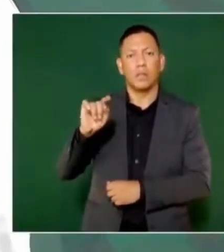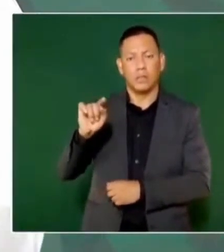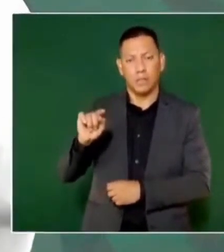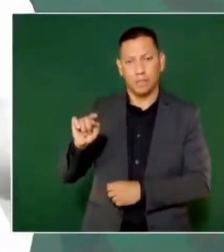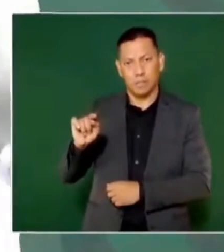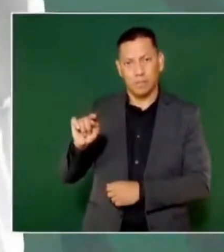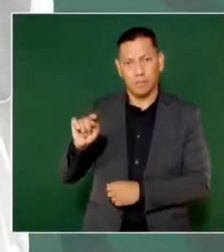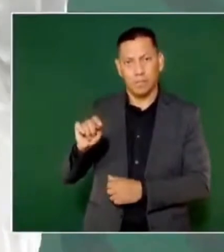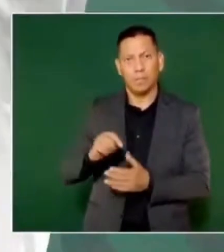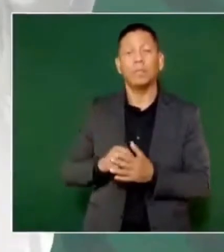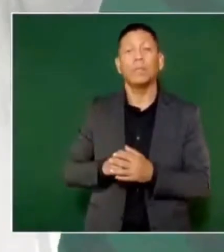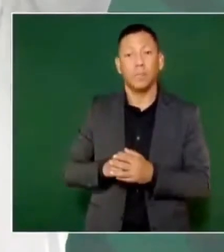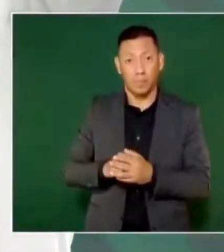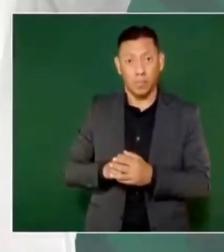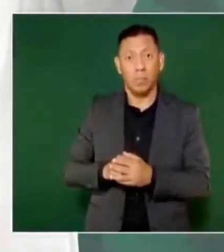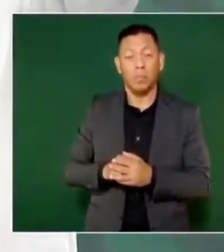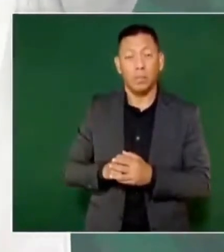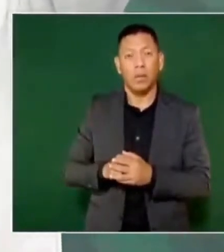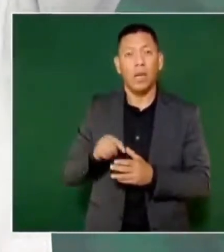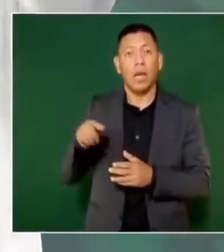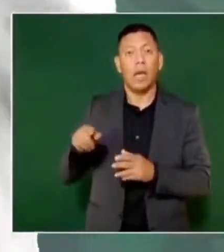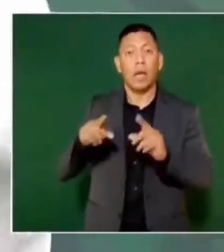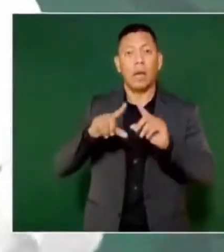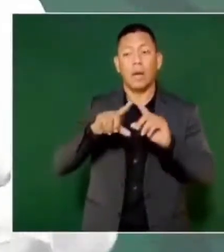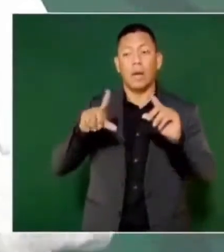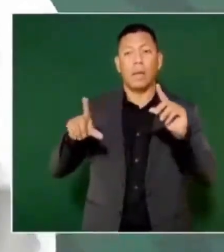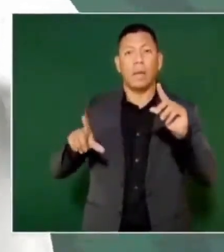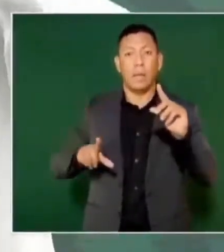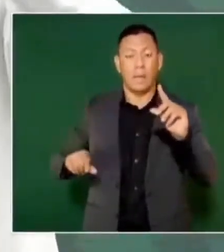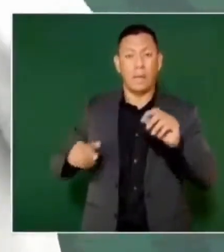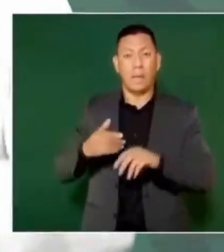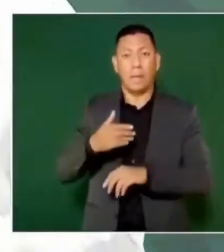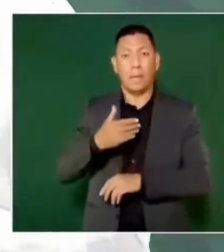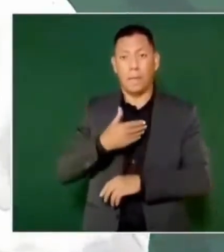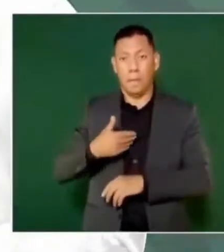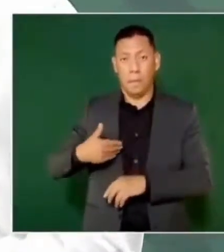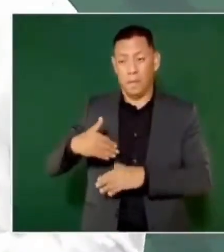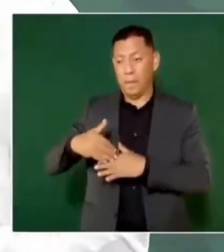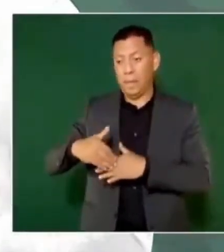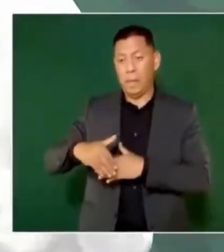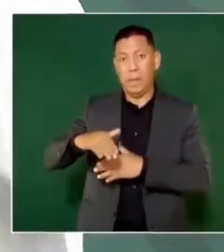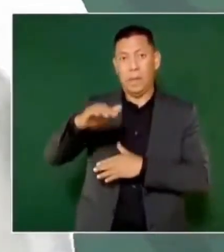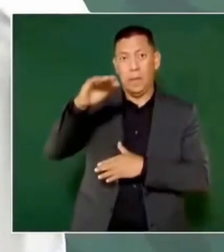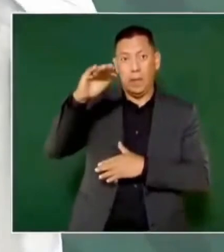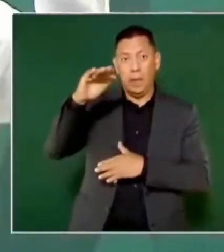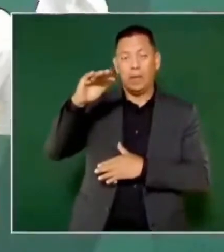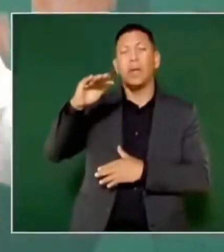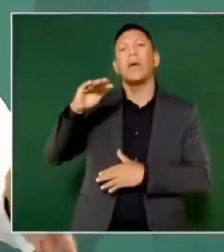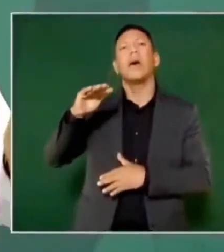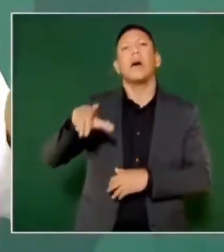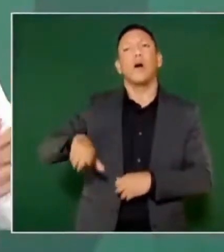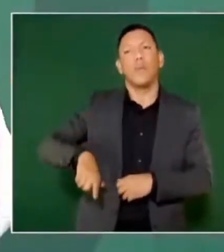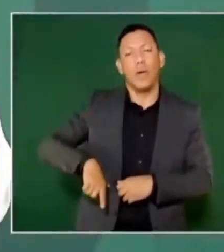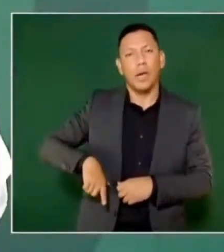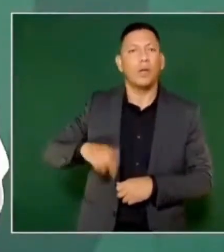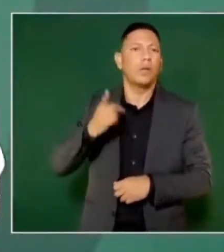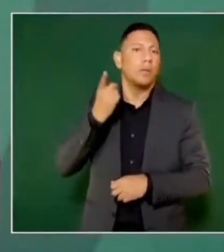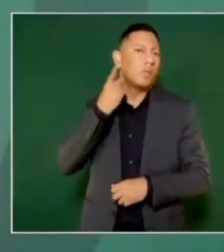El presidente pone a los gobernadores, a los diputados federales, a los